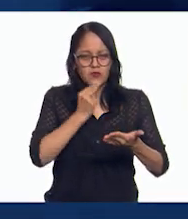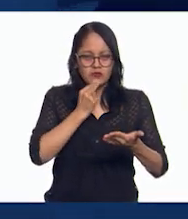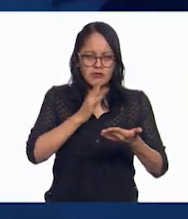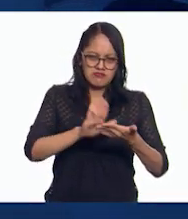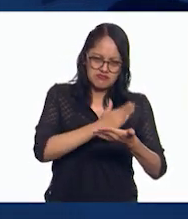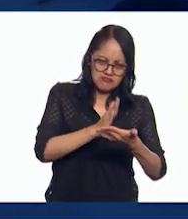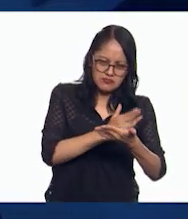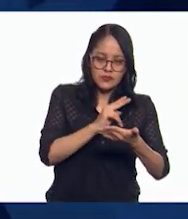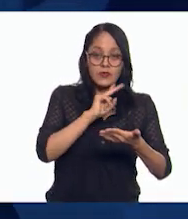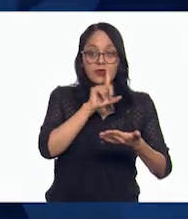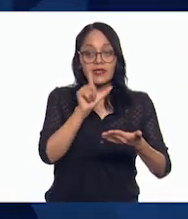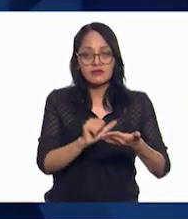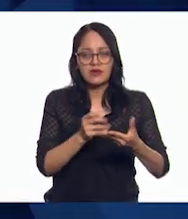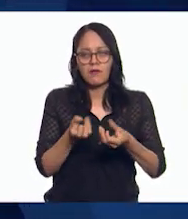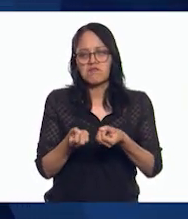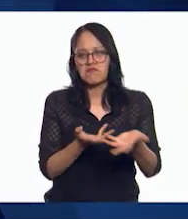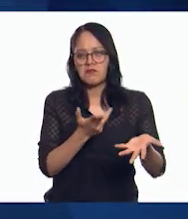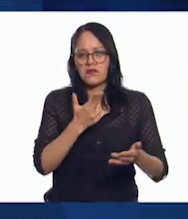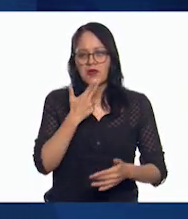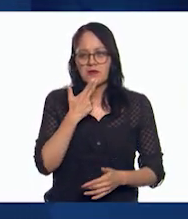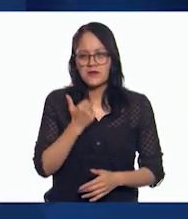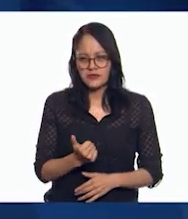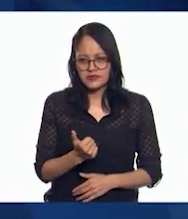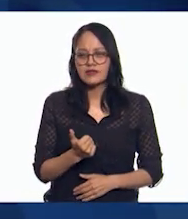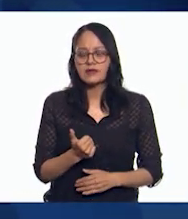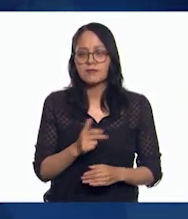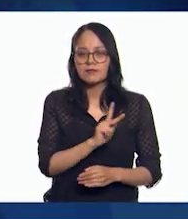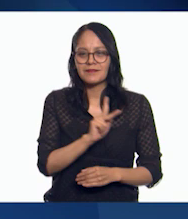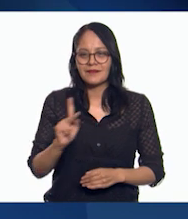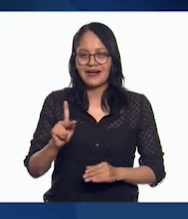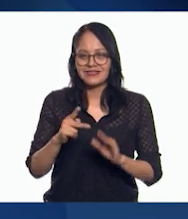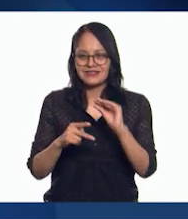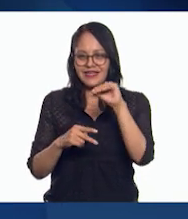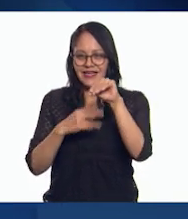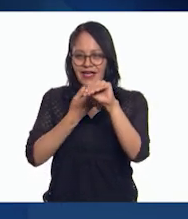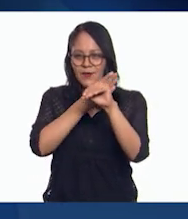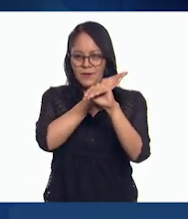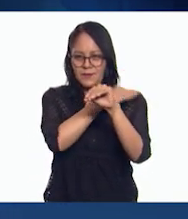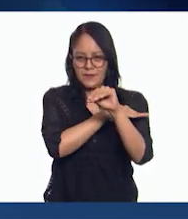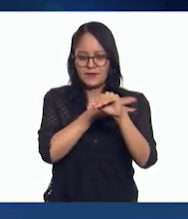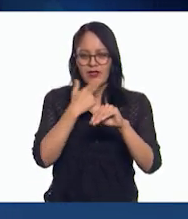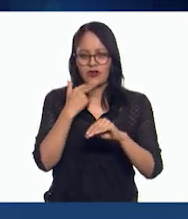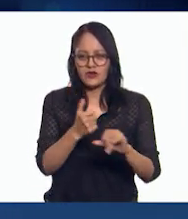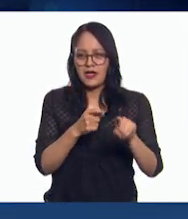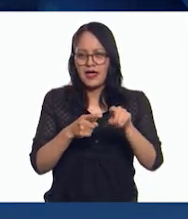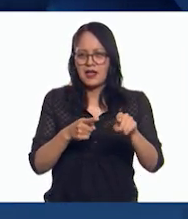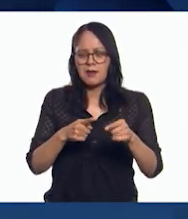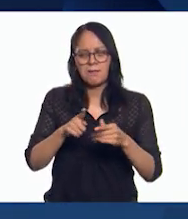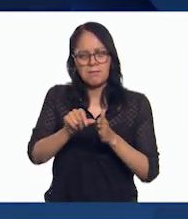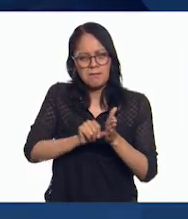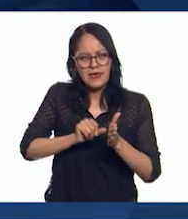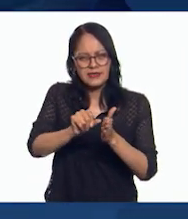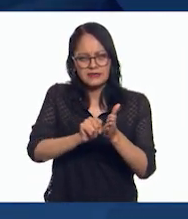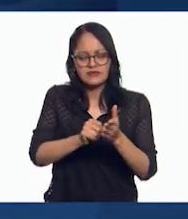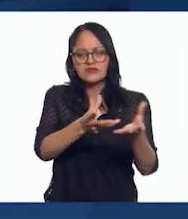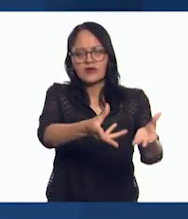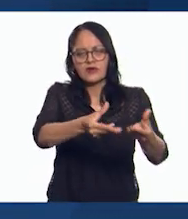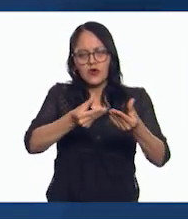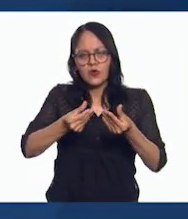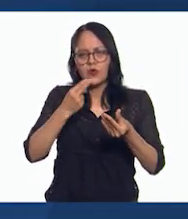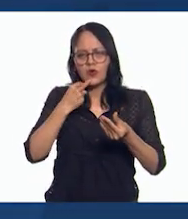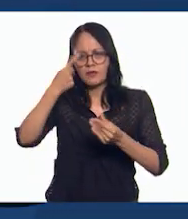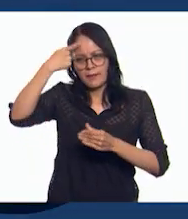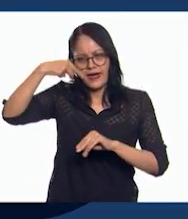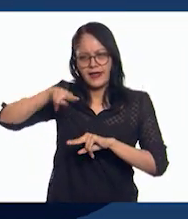después de declararlo inútil y anacrónico camello, cuando por largos meses sin protesta me sirvió de sillón y de